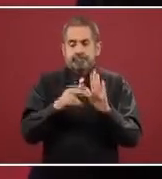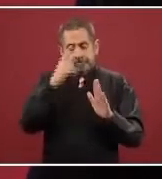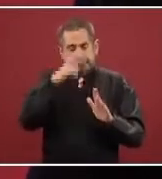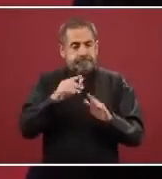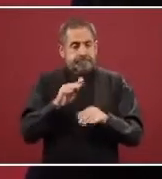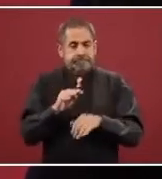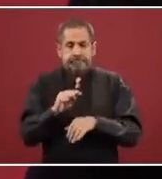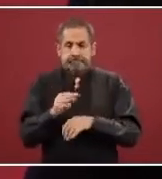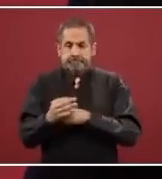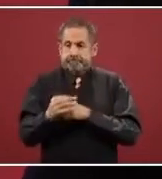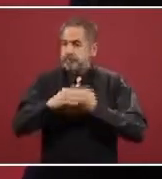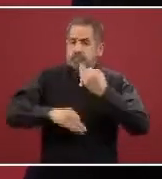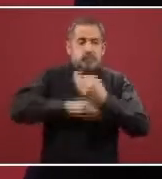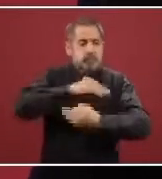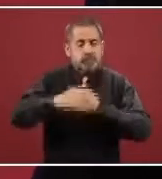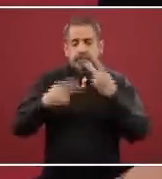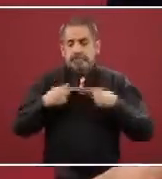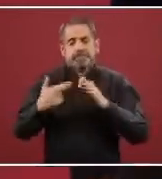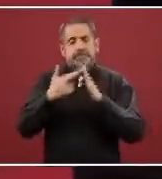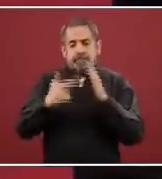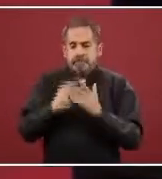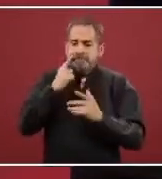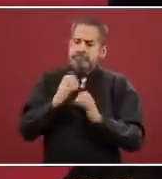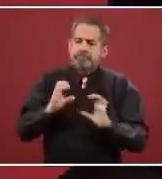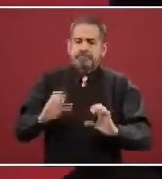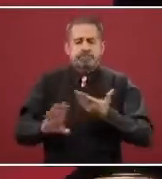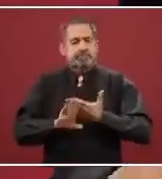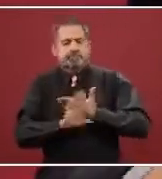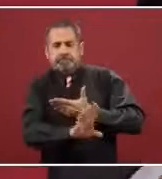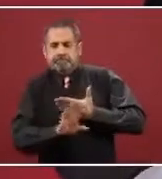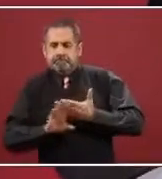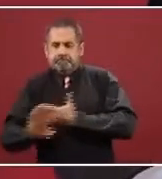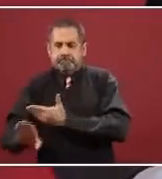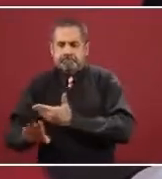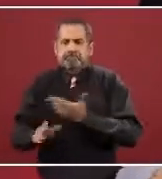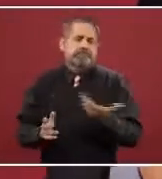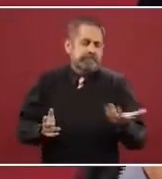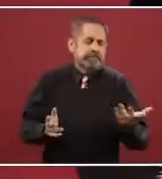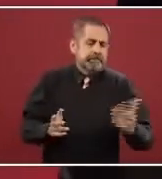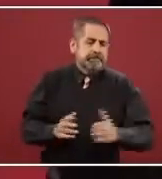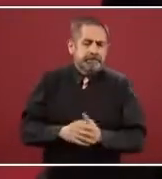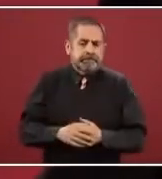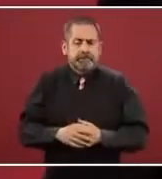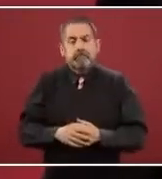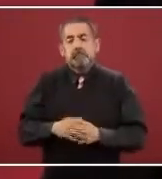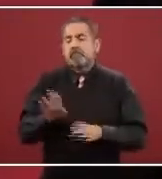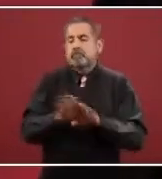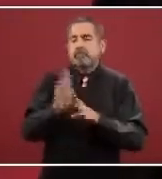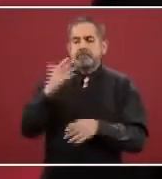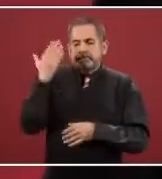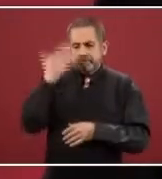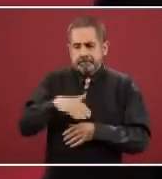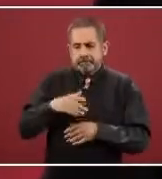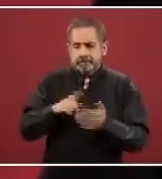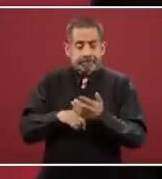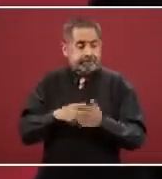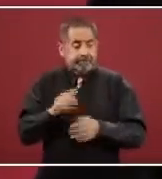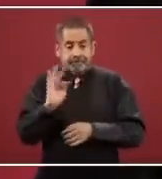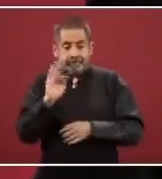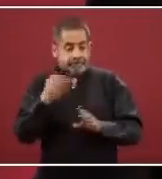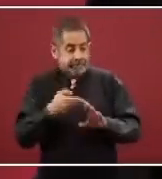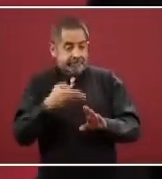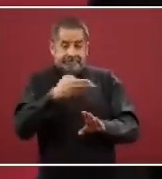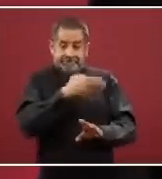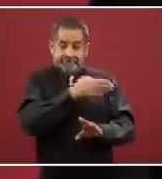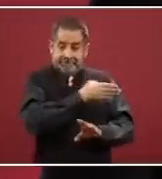prevención y afrontamiento, son para todos. Obviamente, si existe el antecedente que ya son personas que